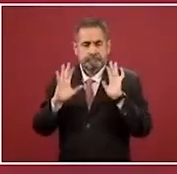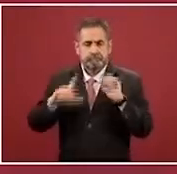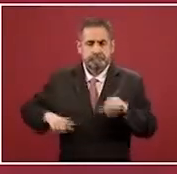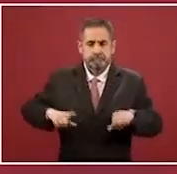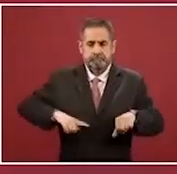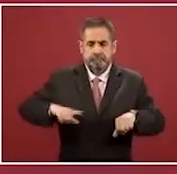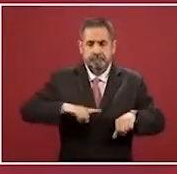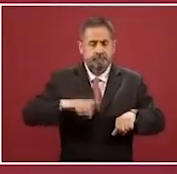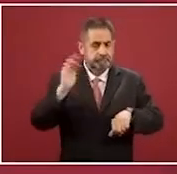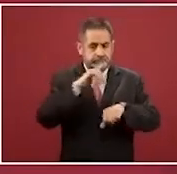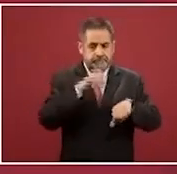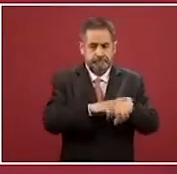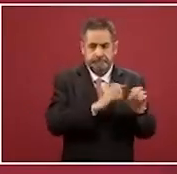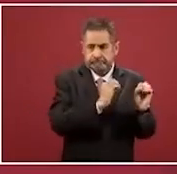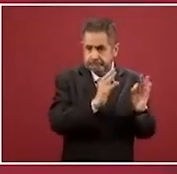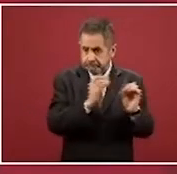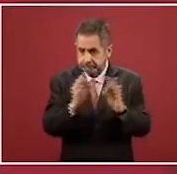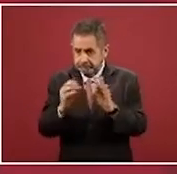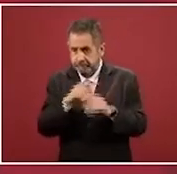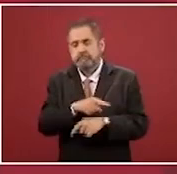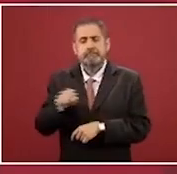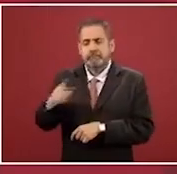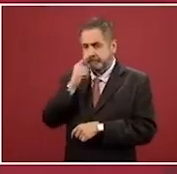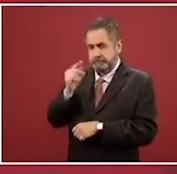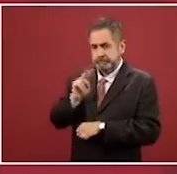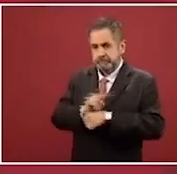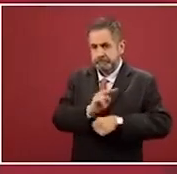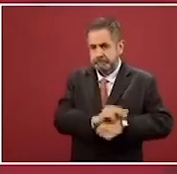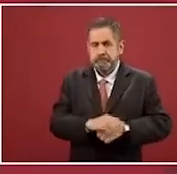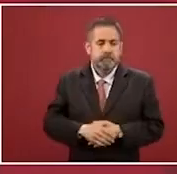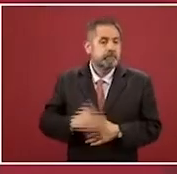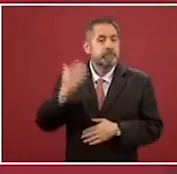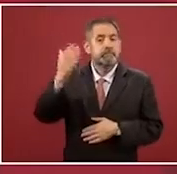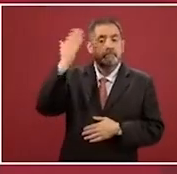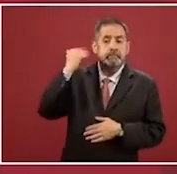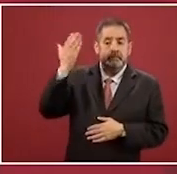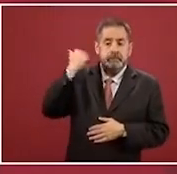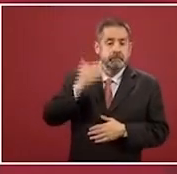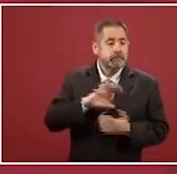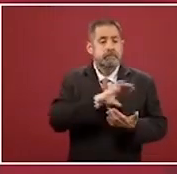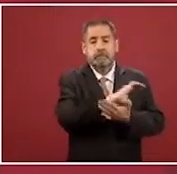oficinas del gobierno, porque se tenían contratos